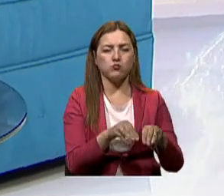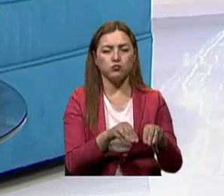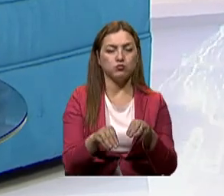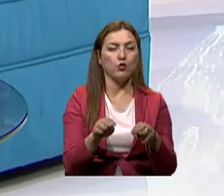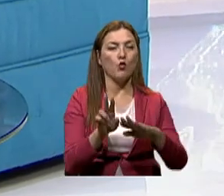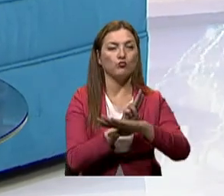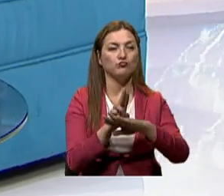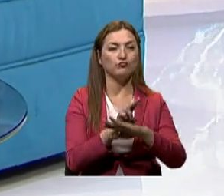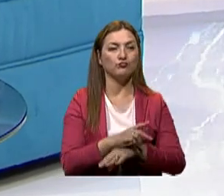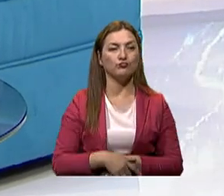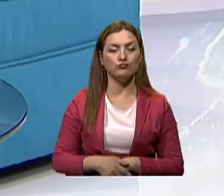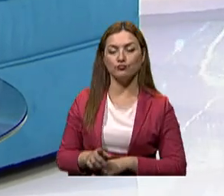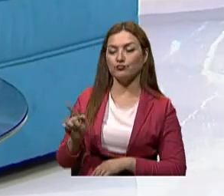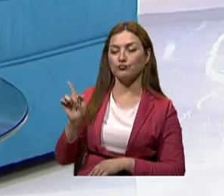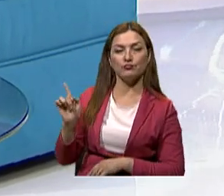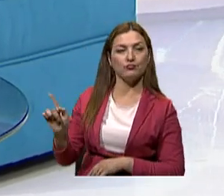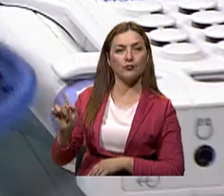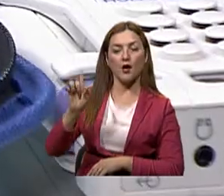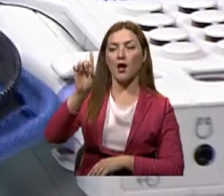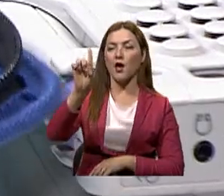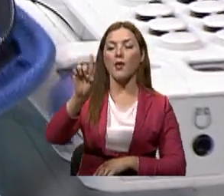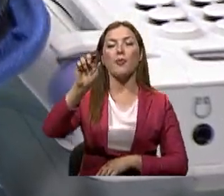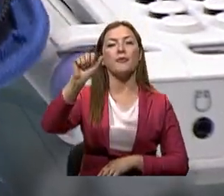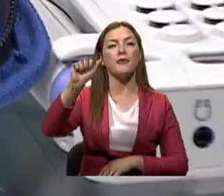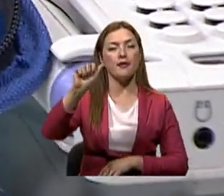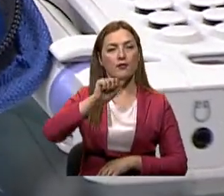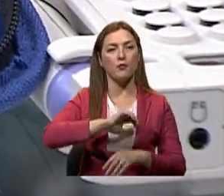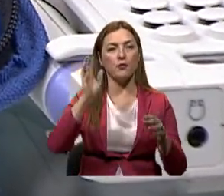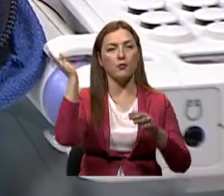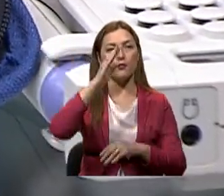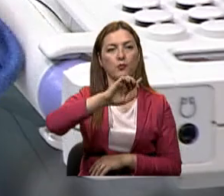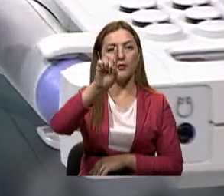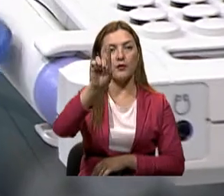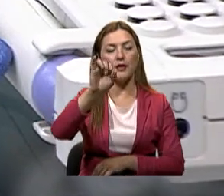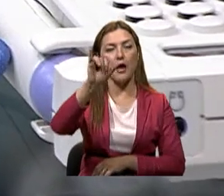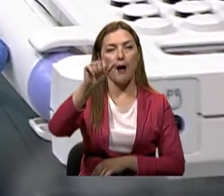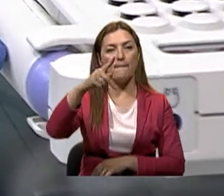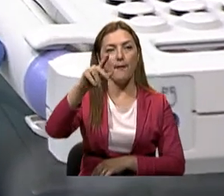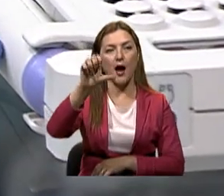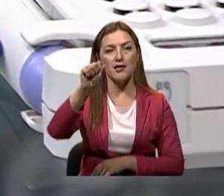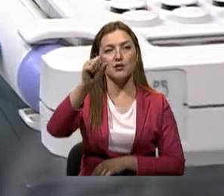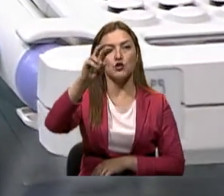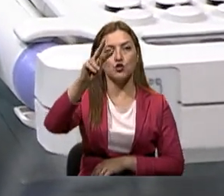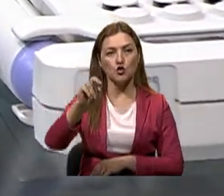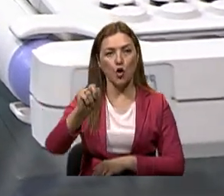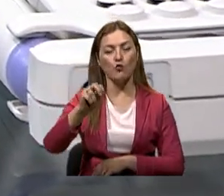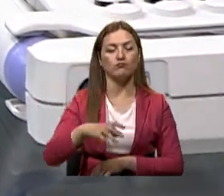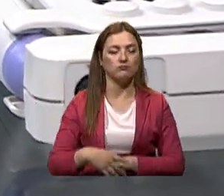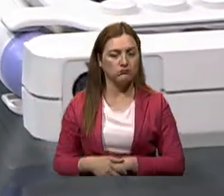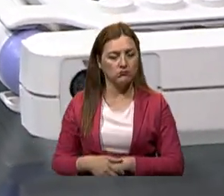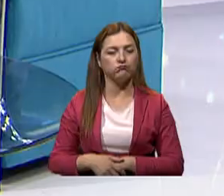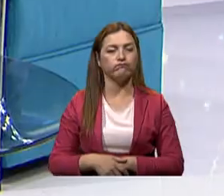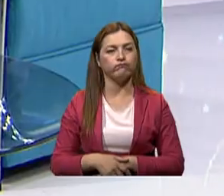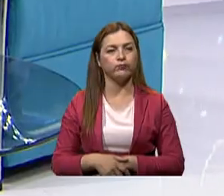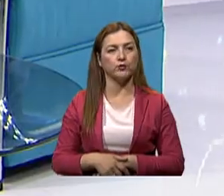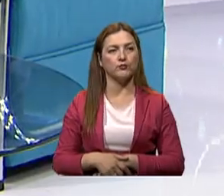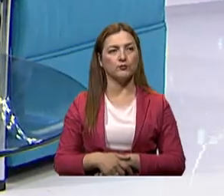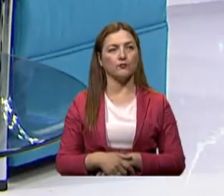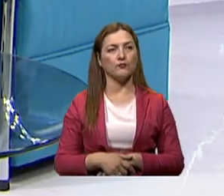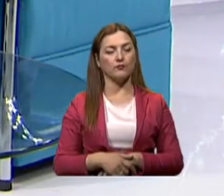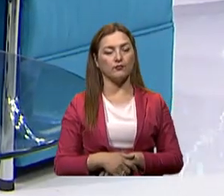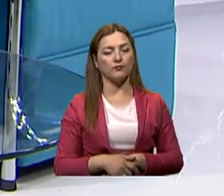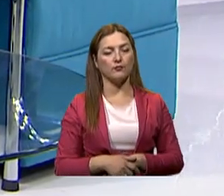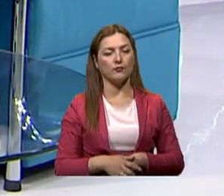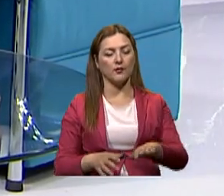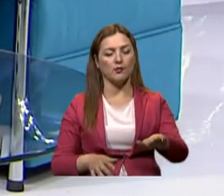este instrumento que es el diapasón, ¿no es cierto? Es el diapasón. Lo que hace esto es da frecuencias para ver si